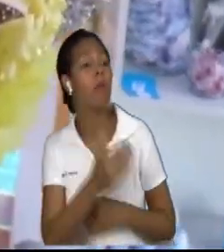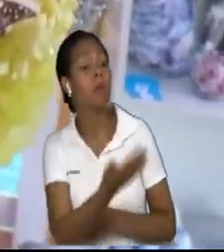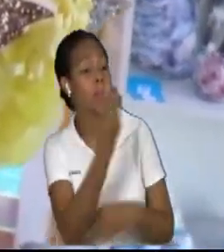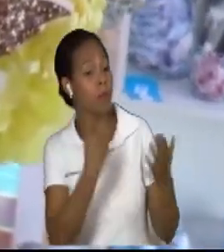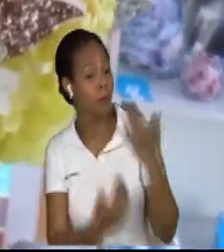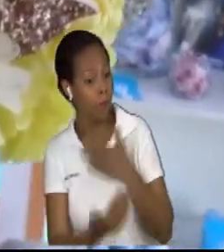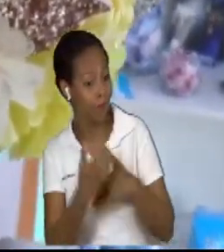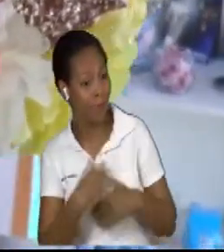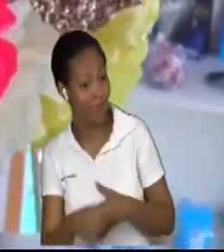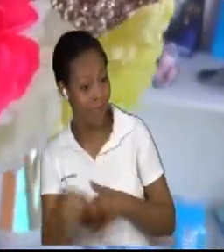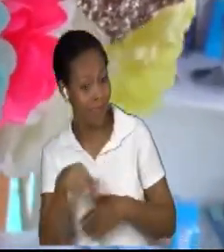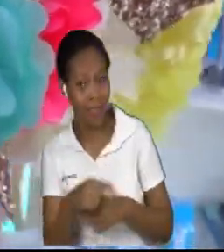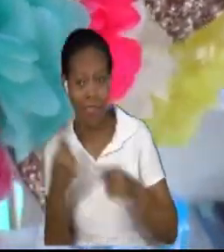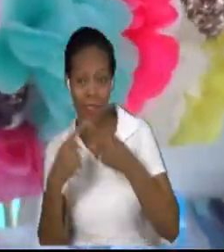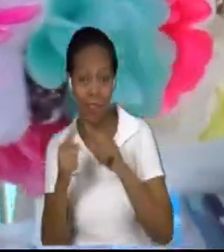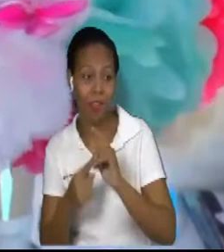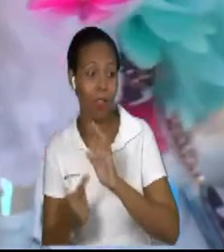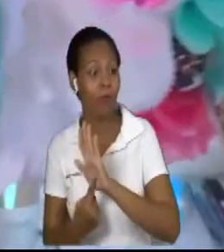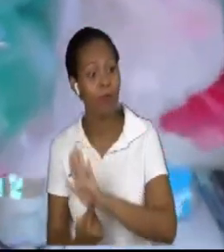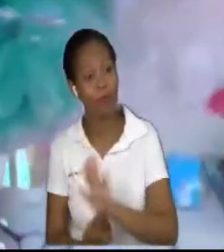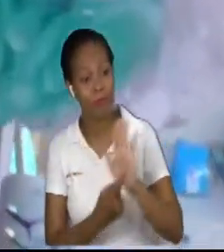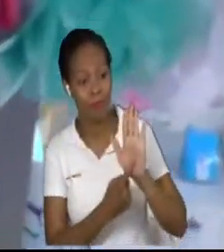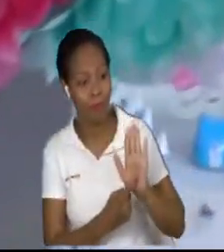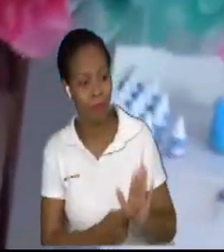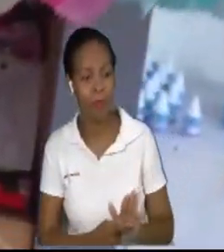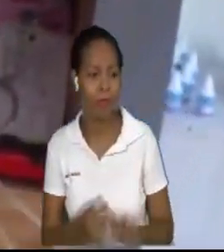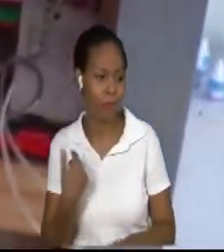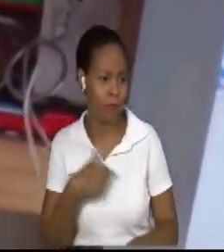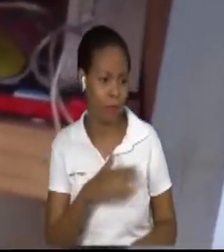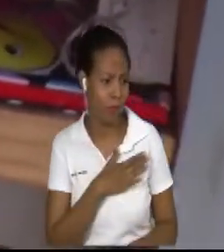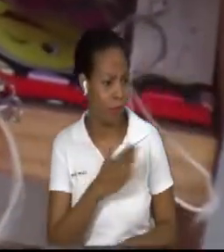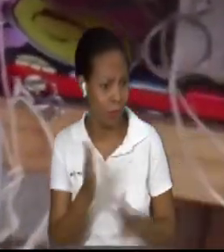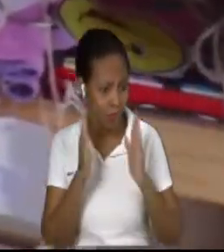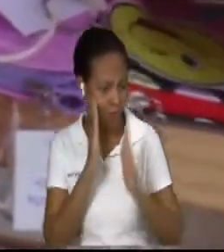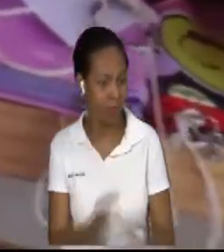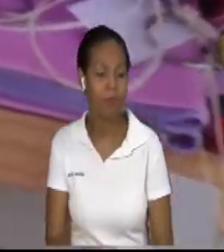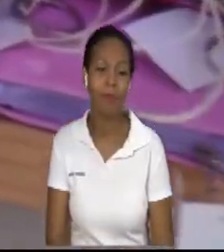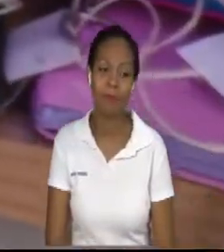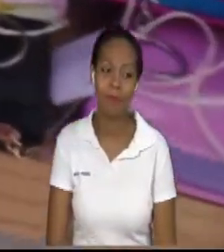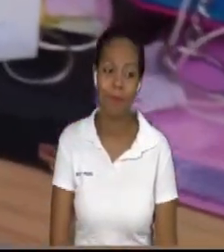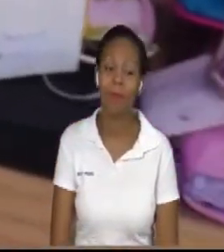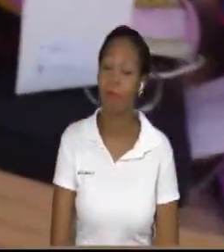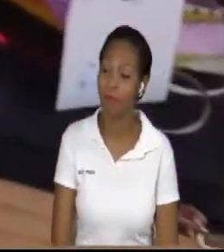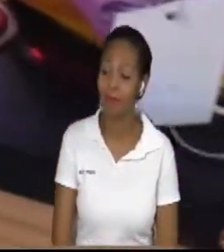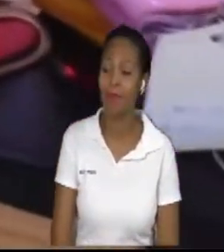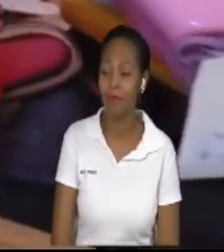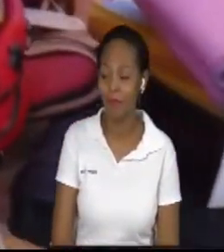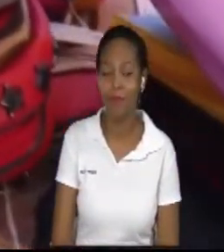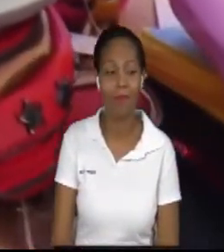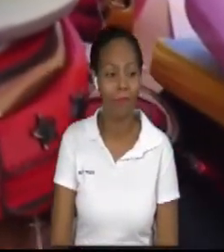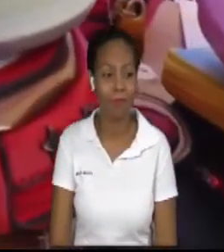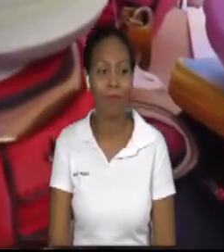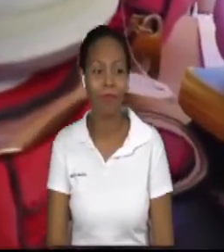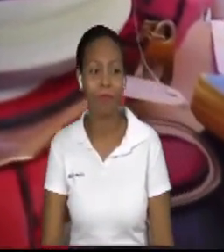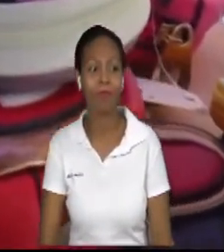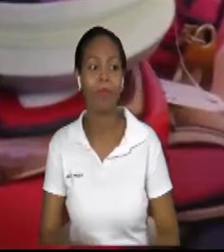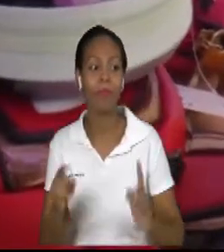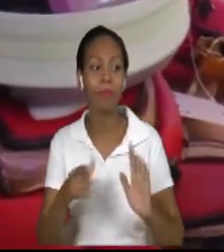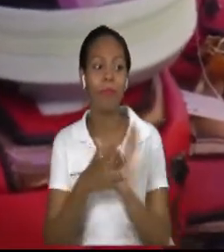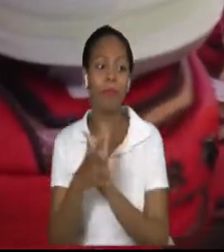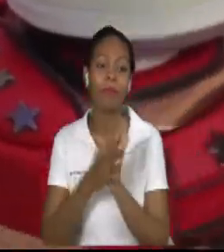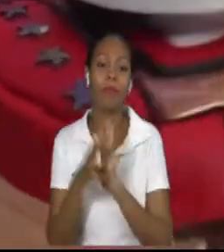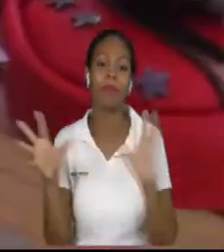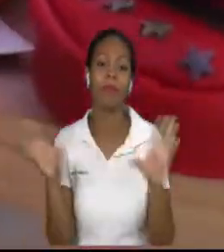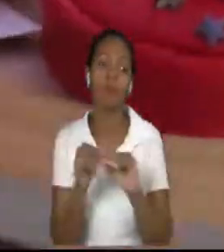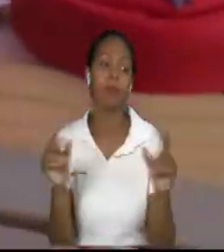tienda de accesorios Altagracia. Estamos para servirles. Muchísimas gracias. Bueno, a ustedes, y contarle también a nuestros televidentes